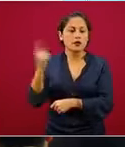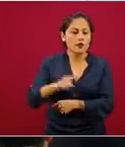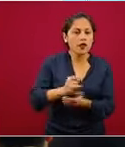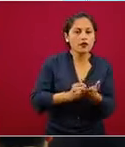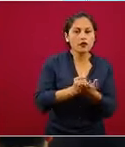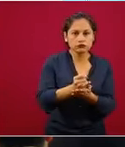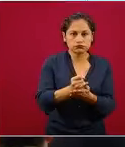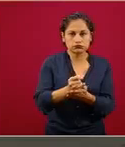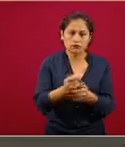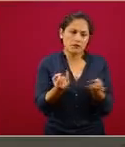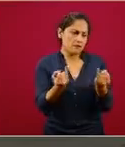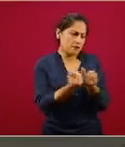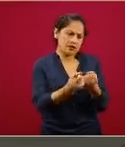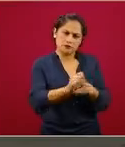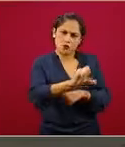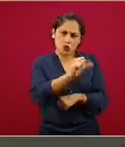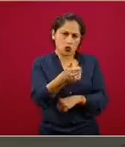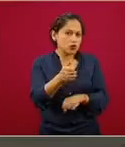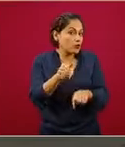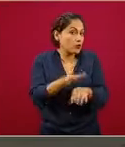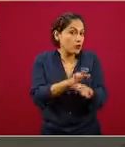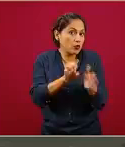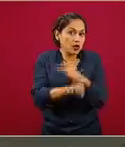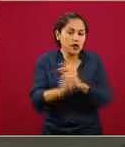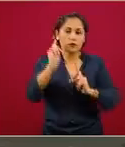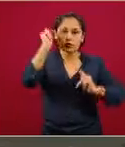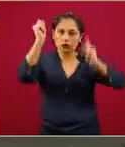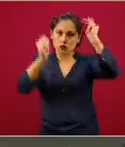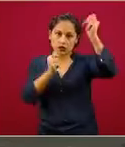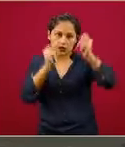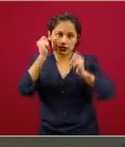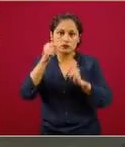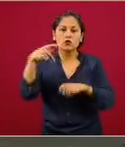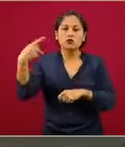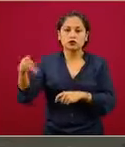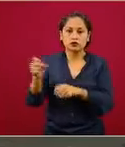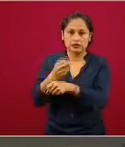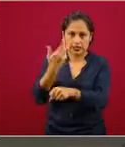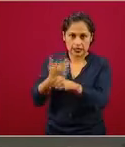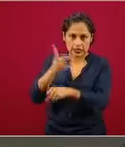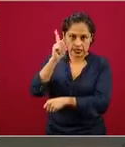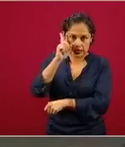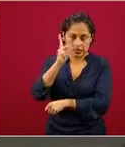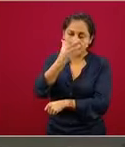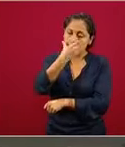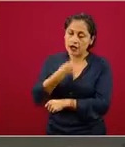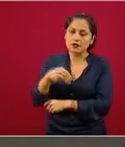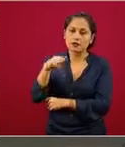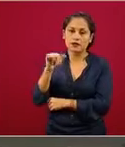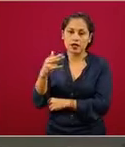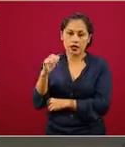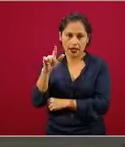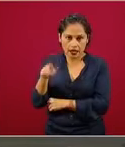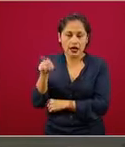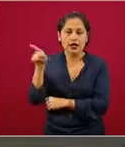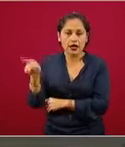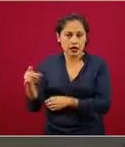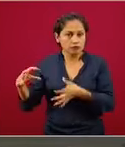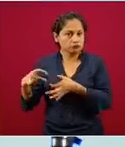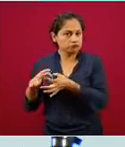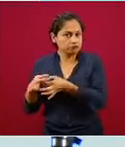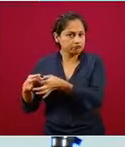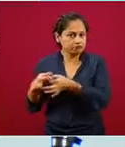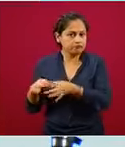sector. El sector turístico, por ejemplo, también. El secretario Miguel Torruco, hemos también trabajado muy de la